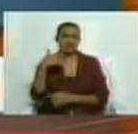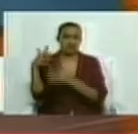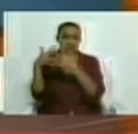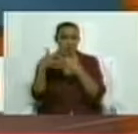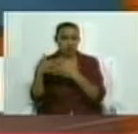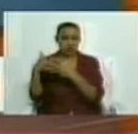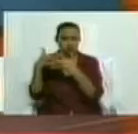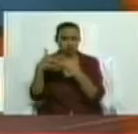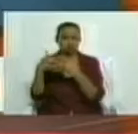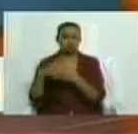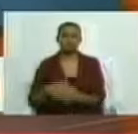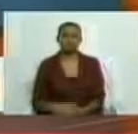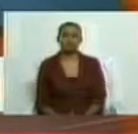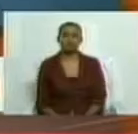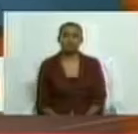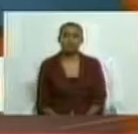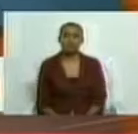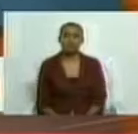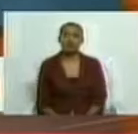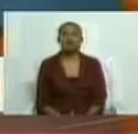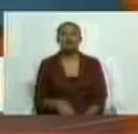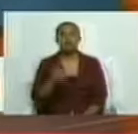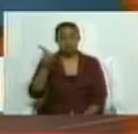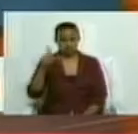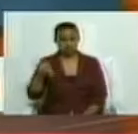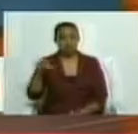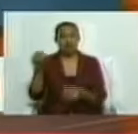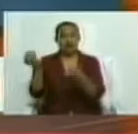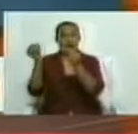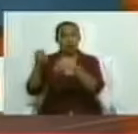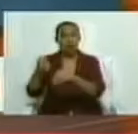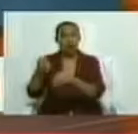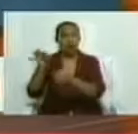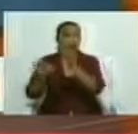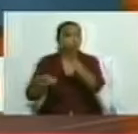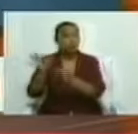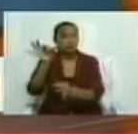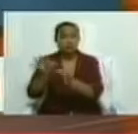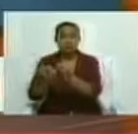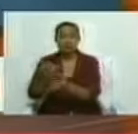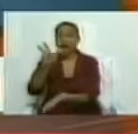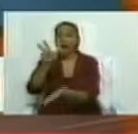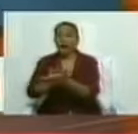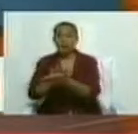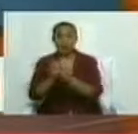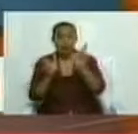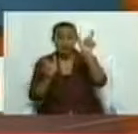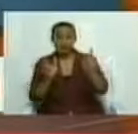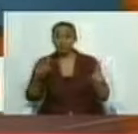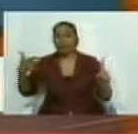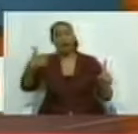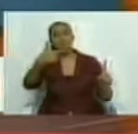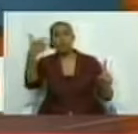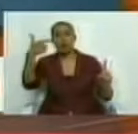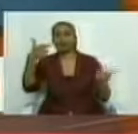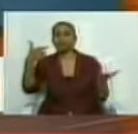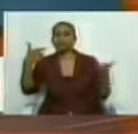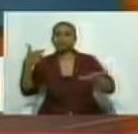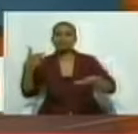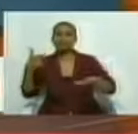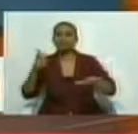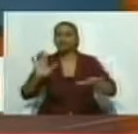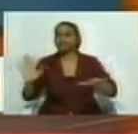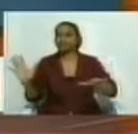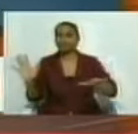no lo tirotearon literalmente y lo asesinaron para no agregar